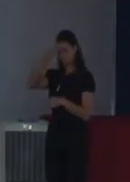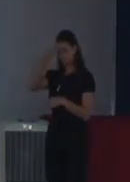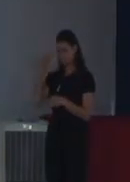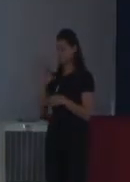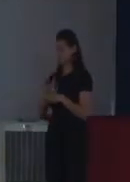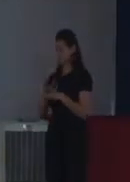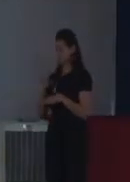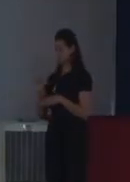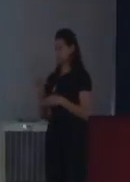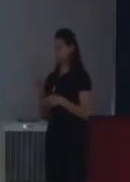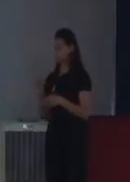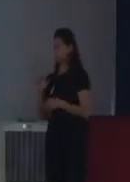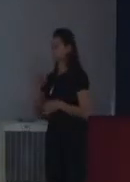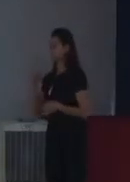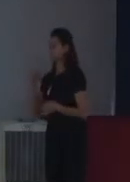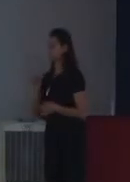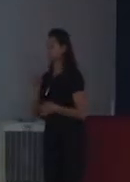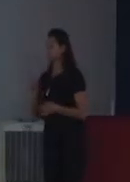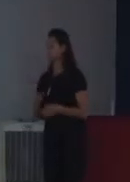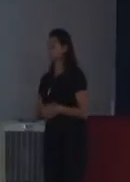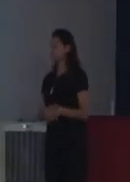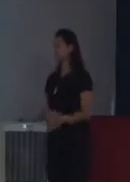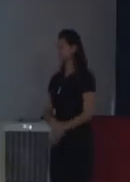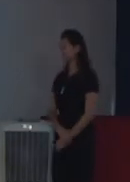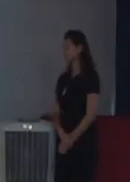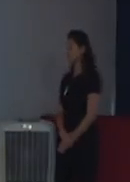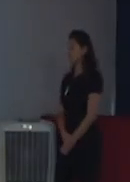Doctora Joana.